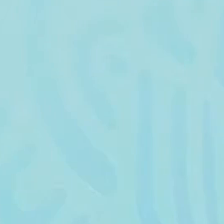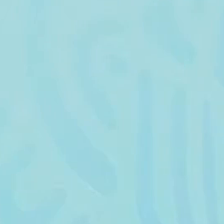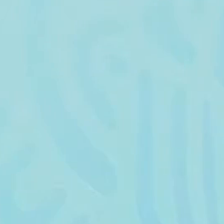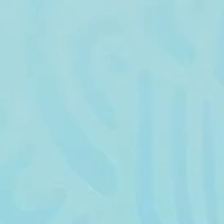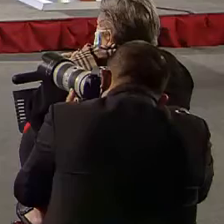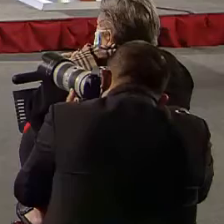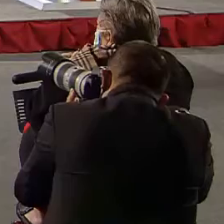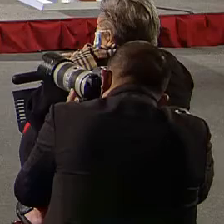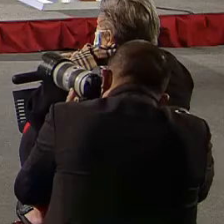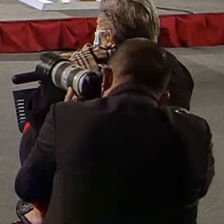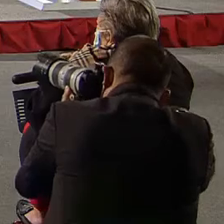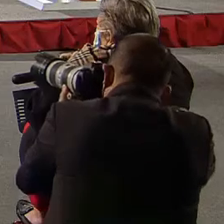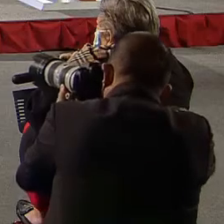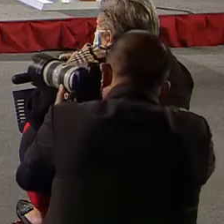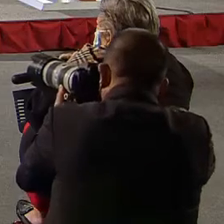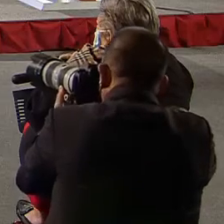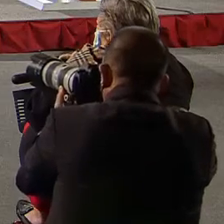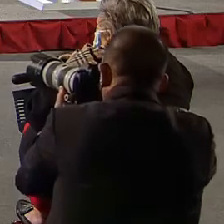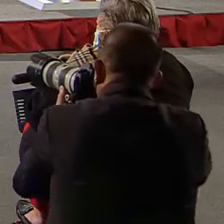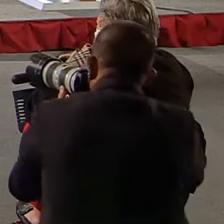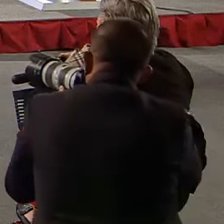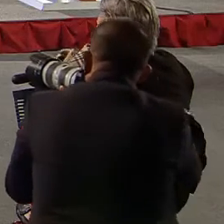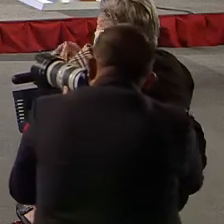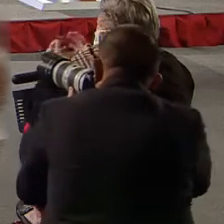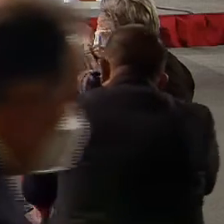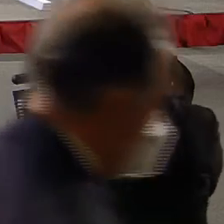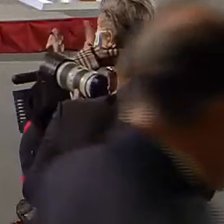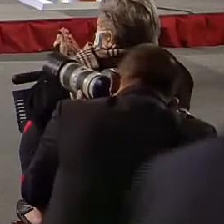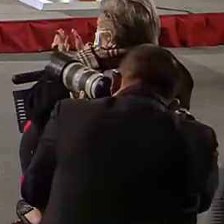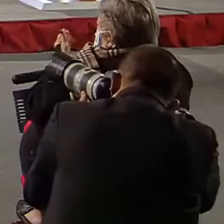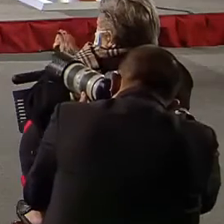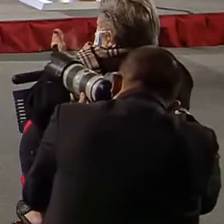El doctor Pedro García Ríos.